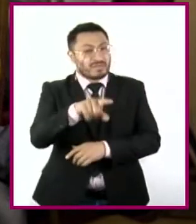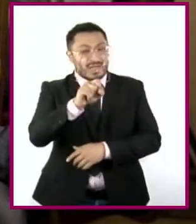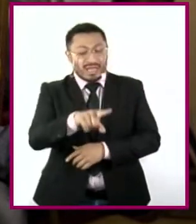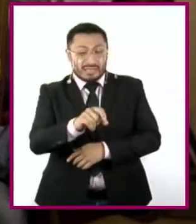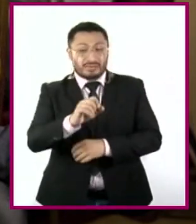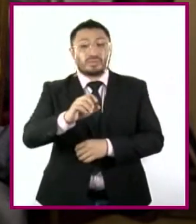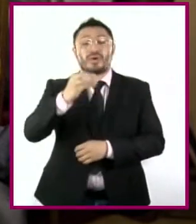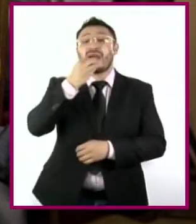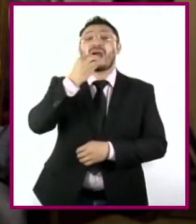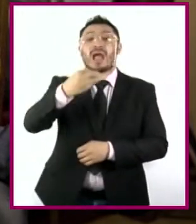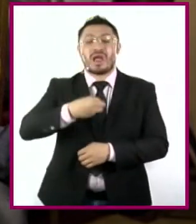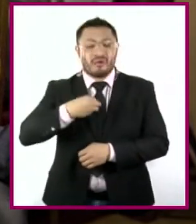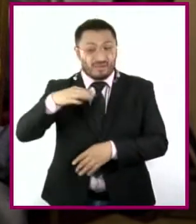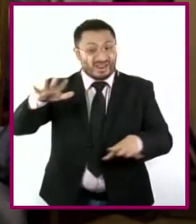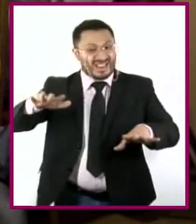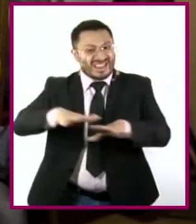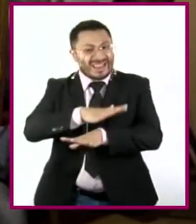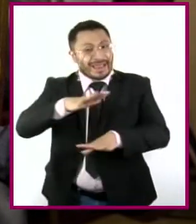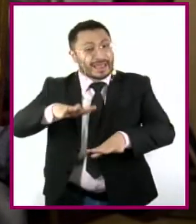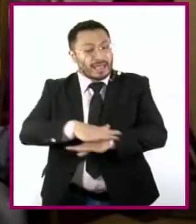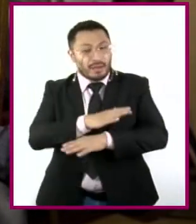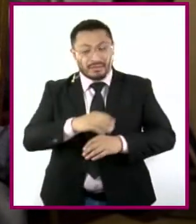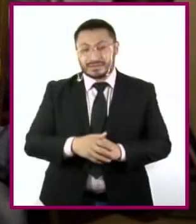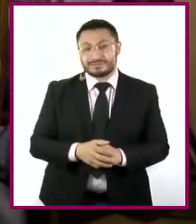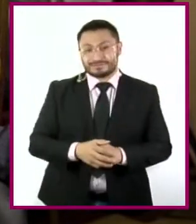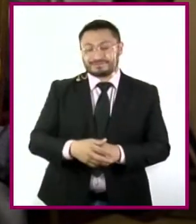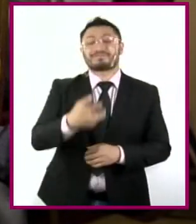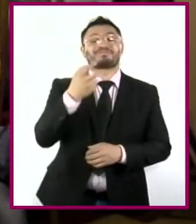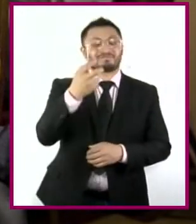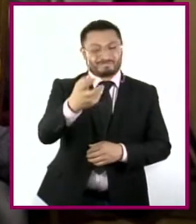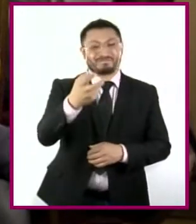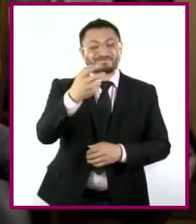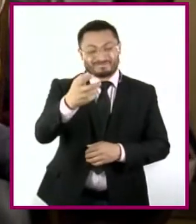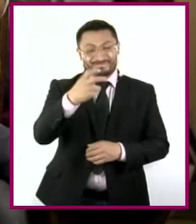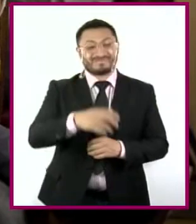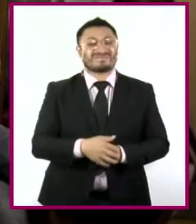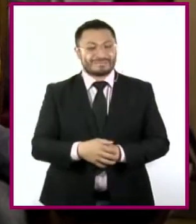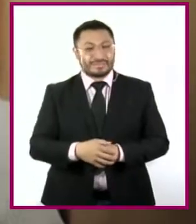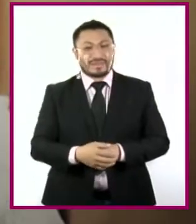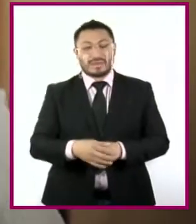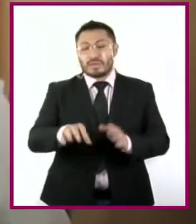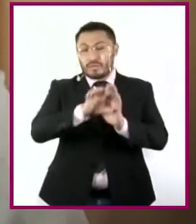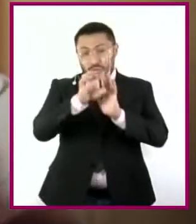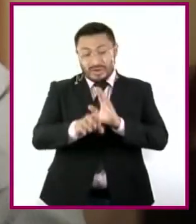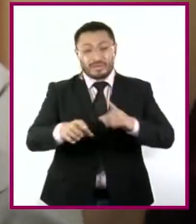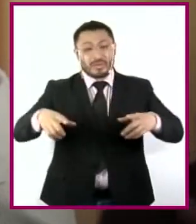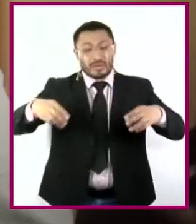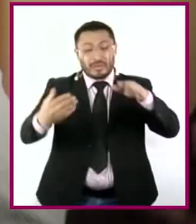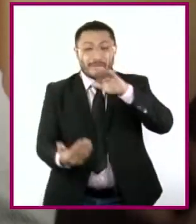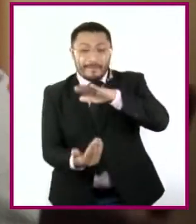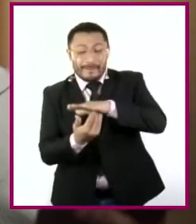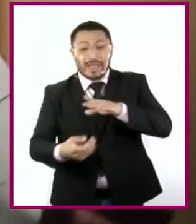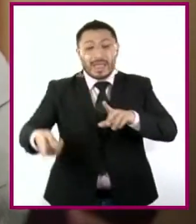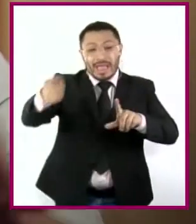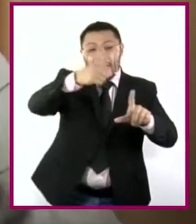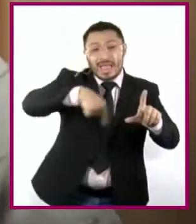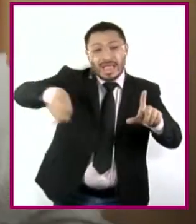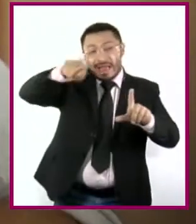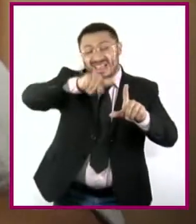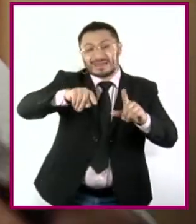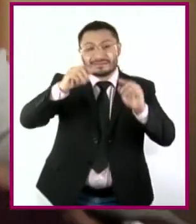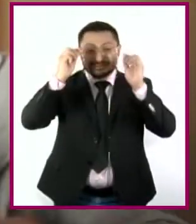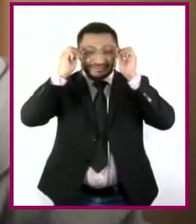aplican cambios, ¿no? Efectivamente, Ditmara, en el caso de la mesa redonda. En el caso de la mesa